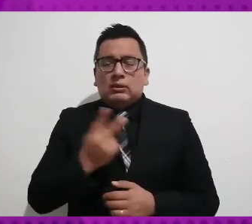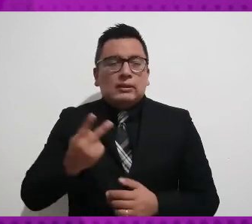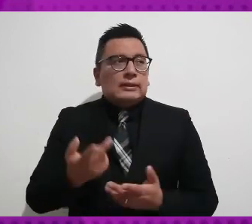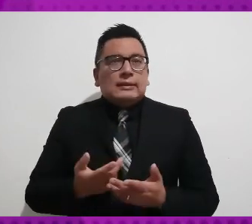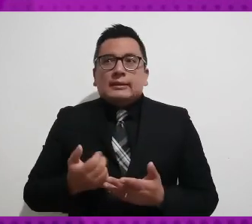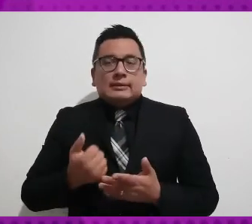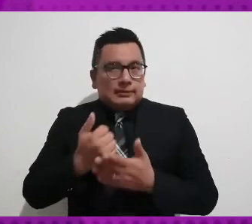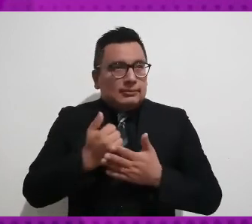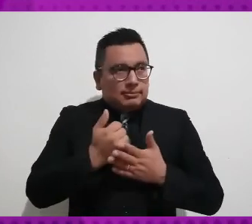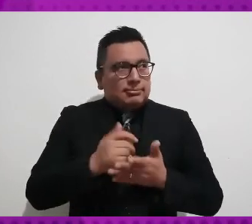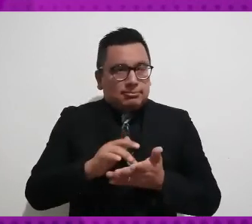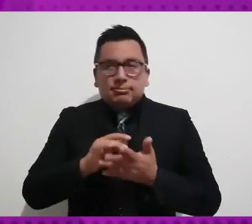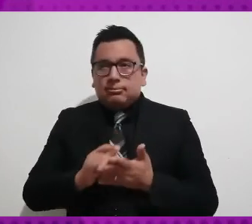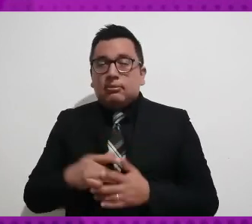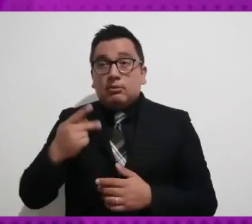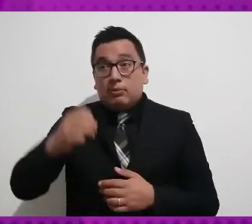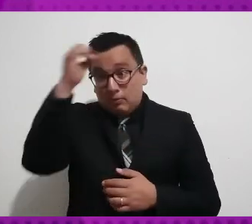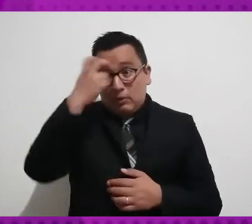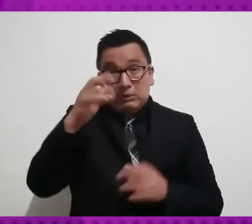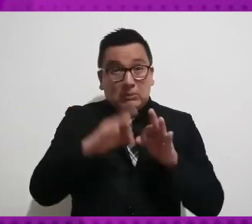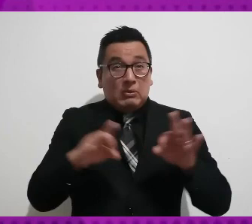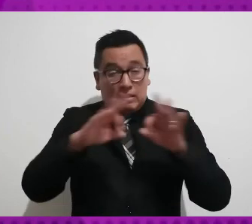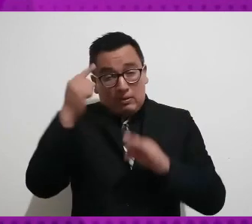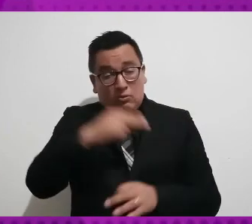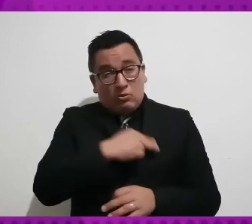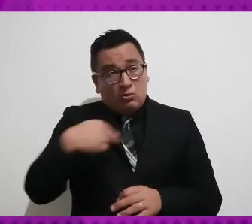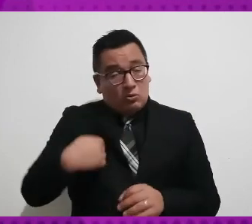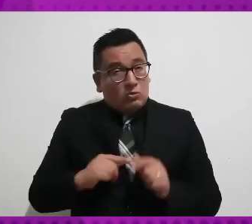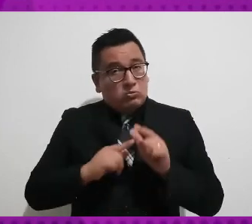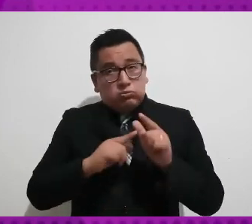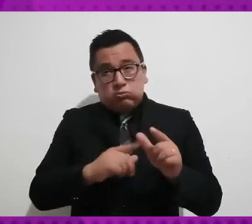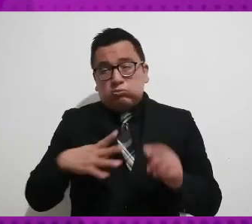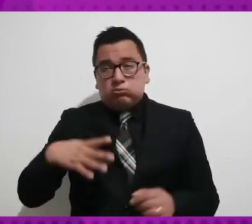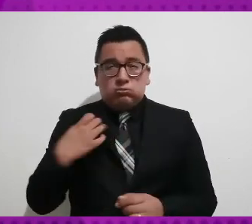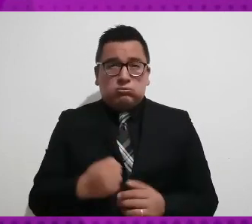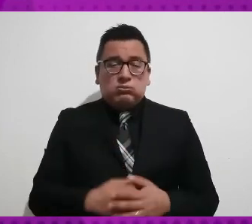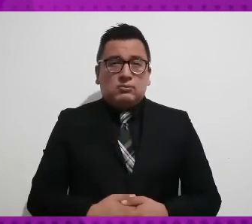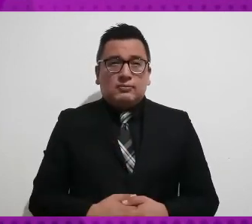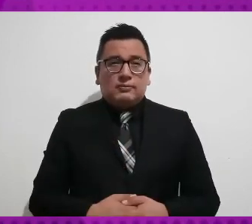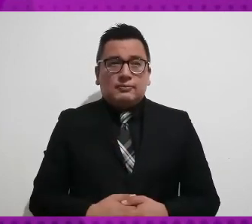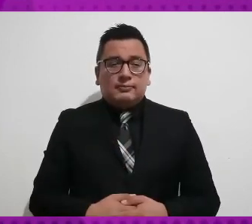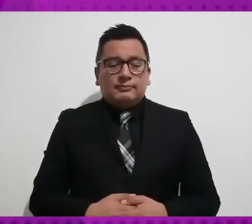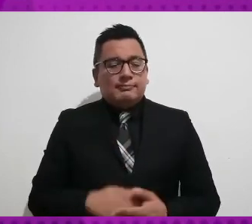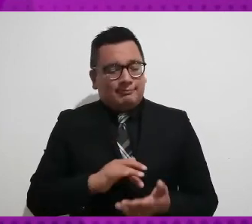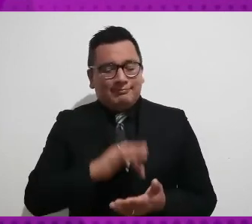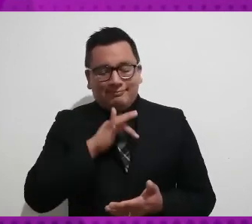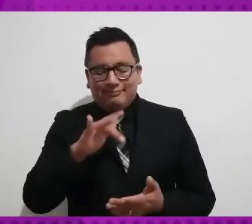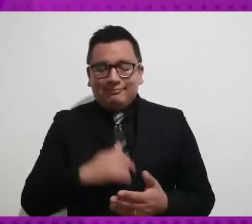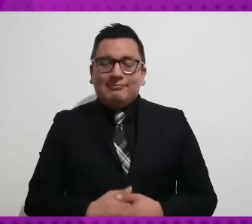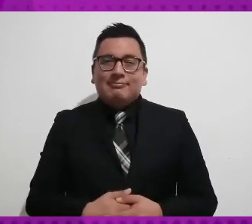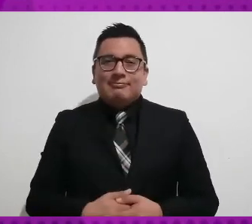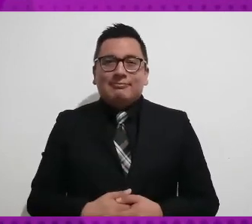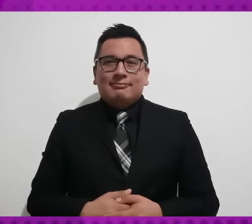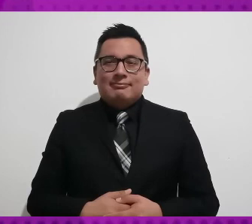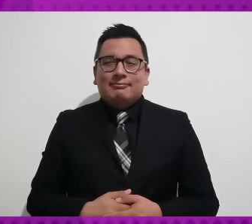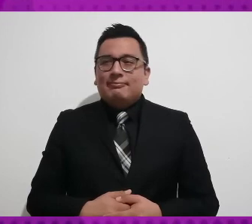con ustedes y su punto de vista para poder seguir avanzando y mejorando y consolidando esa confianza de la que habla Carlos. Gracias por la invitación, al